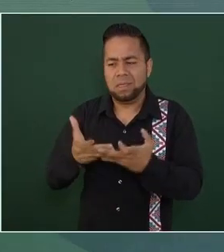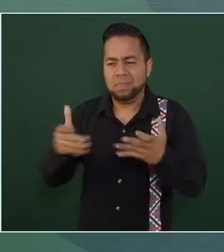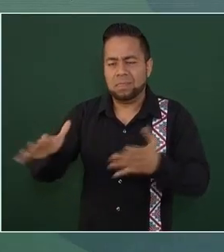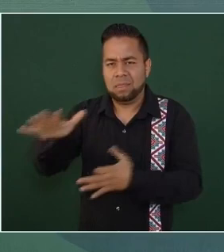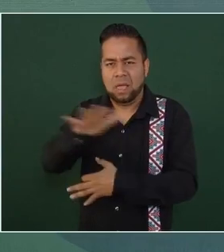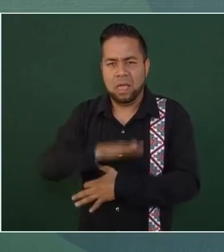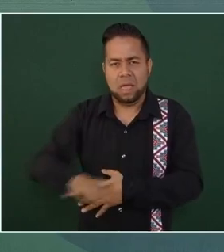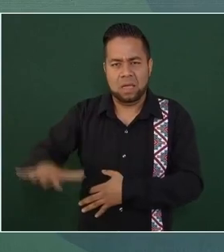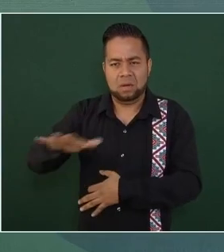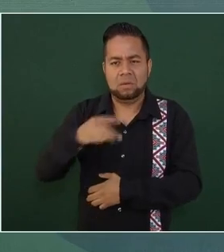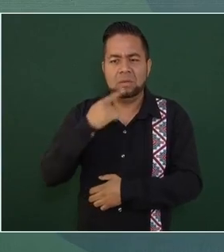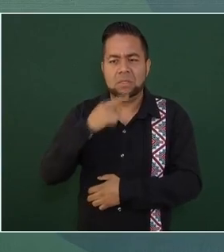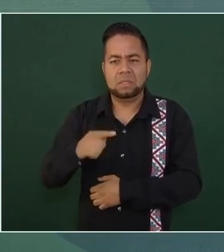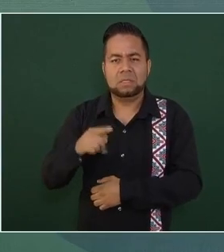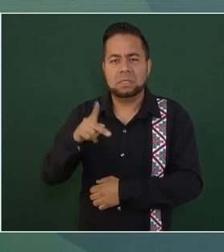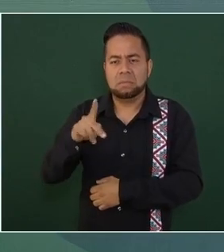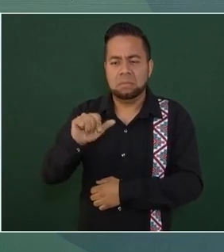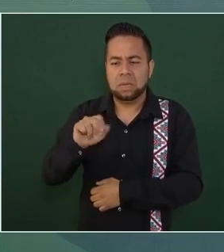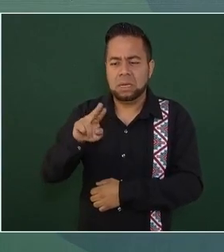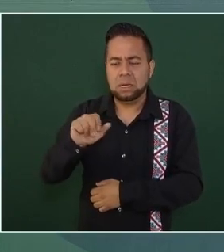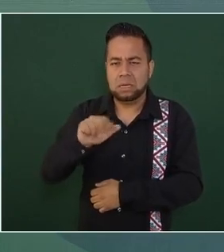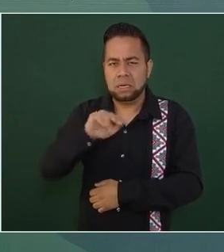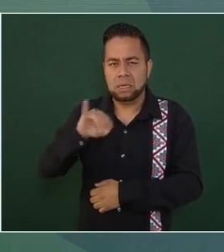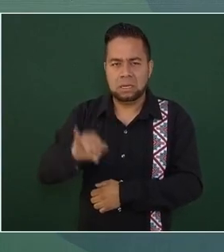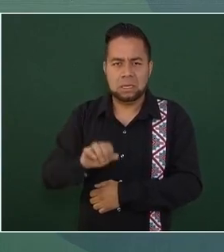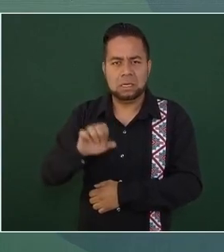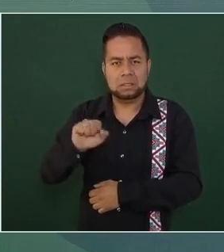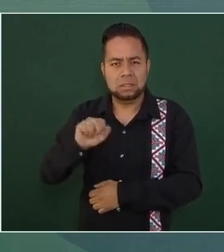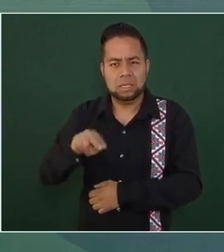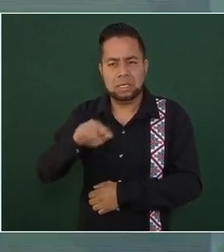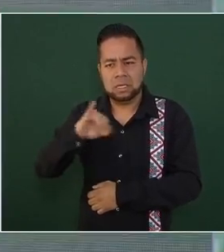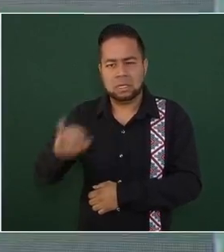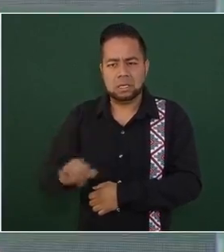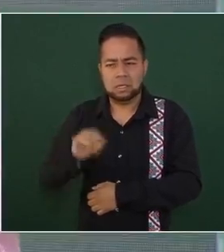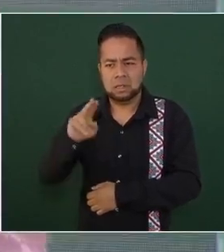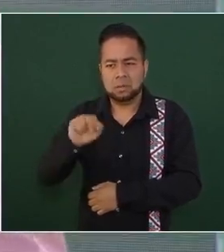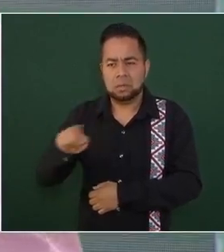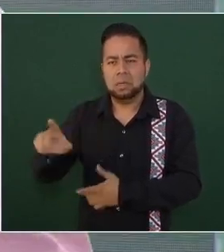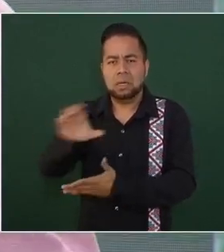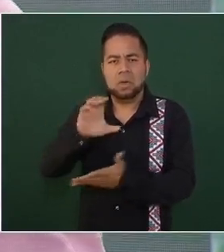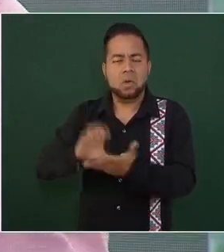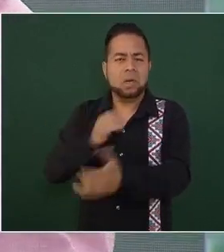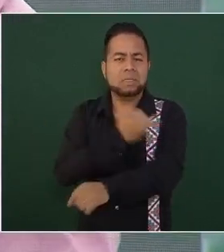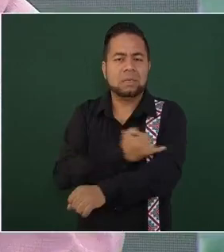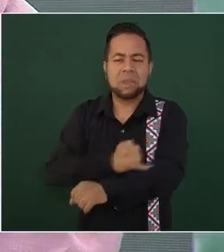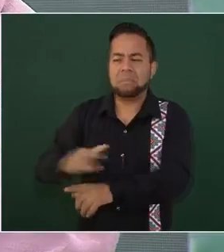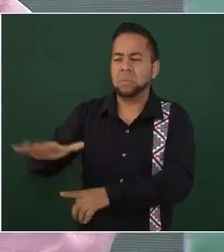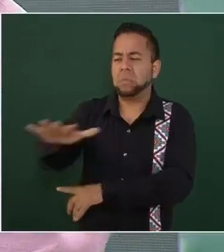conocido como paraje San Juan que ya es una colonia de Iztapalapa